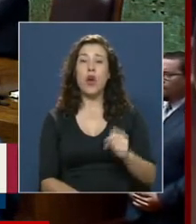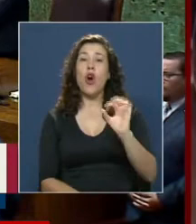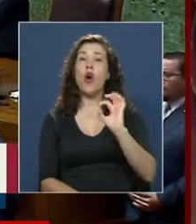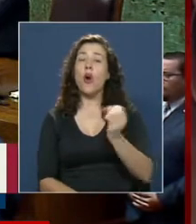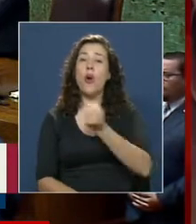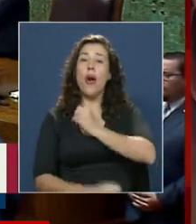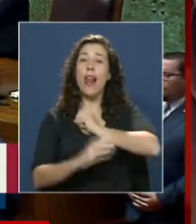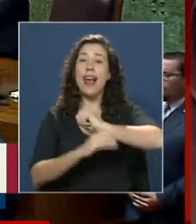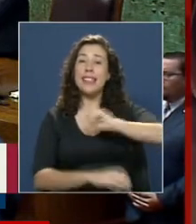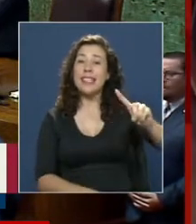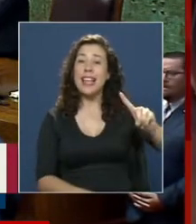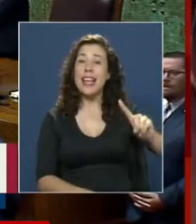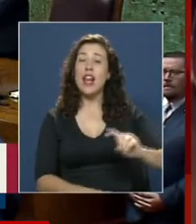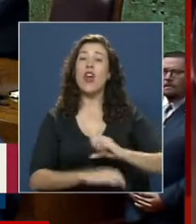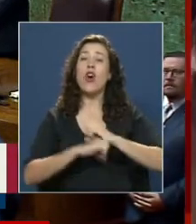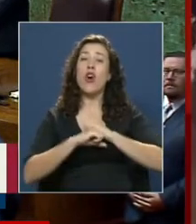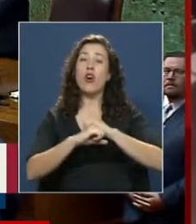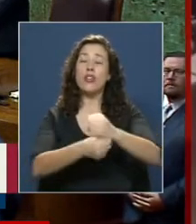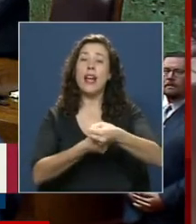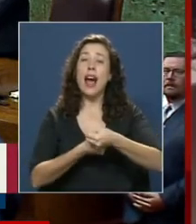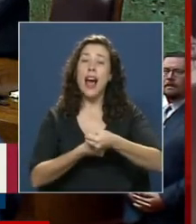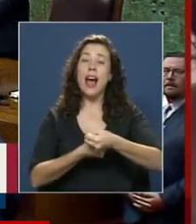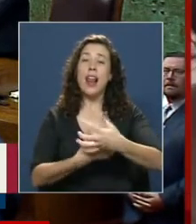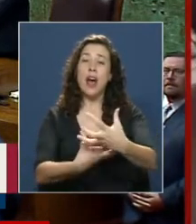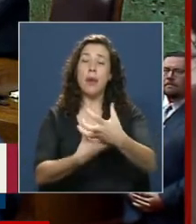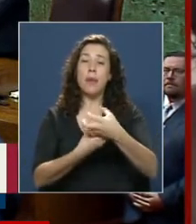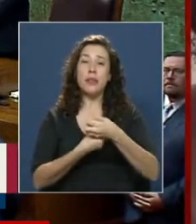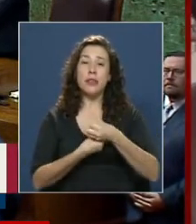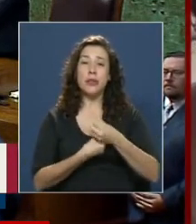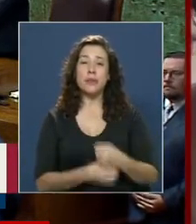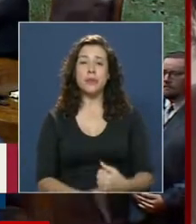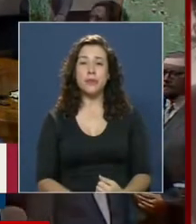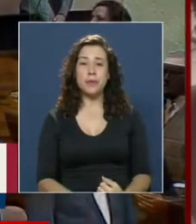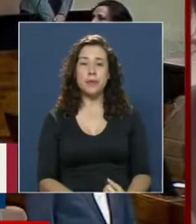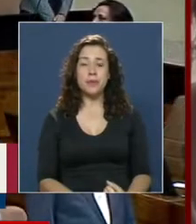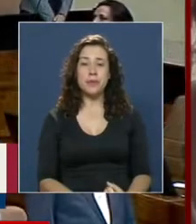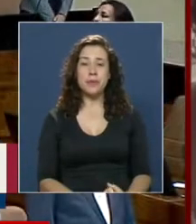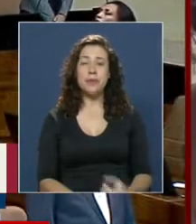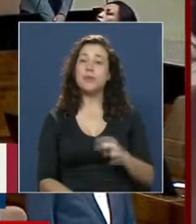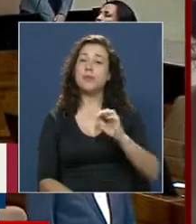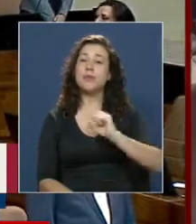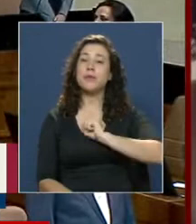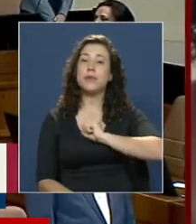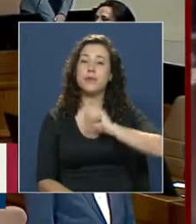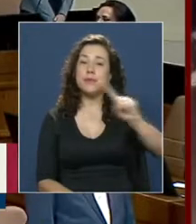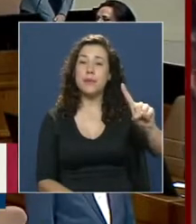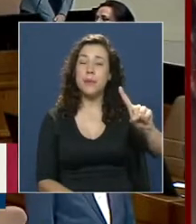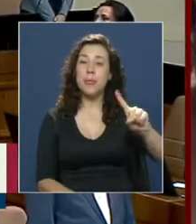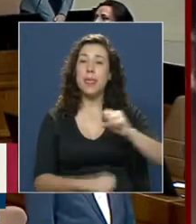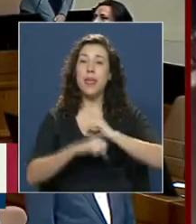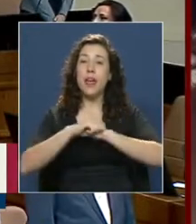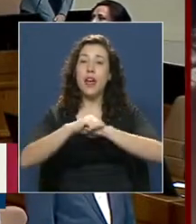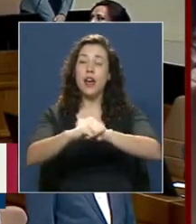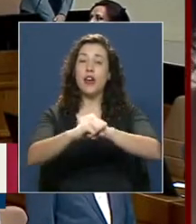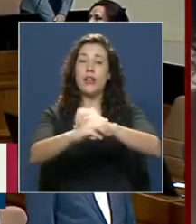la que la ciudadanía está acostumbrada a elegir un presidente, una presidenta, y por